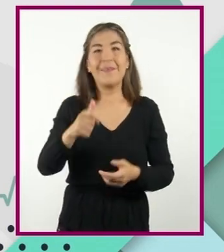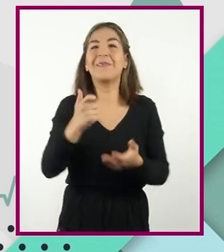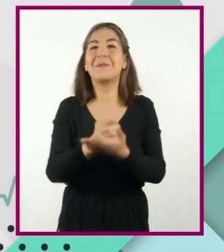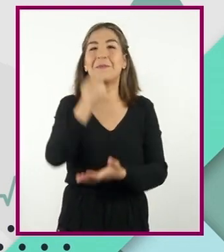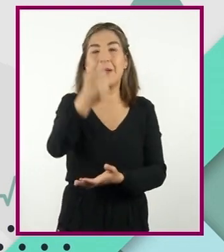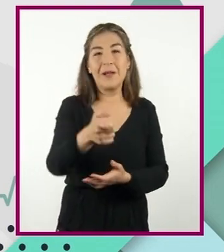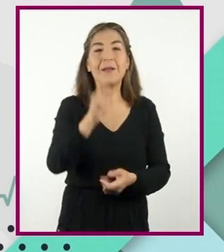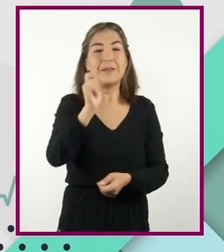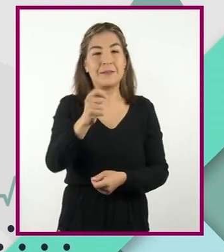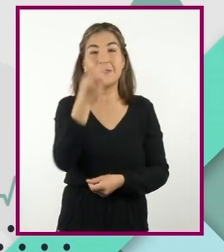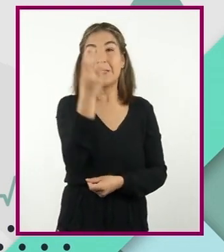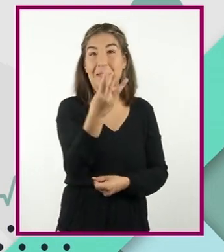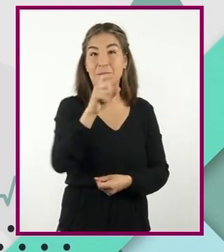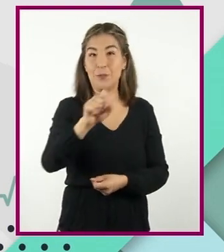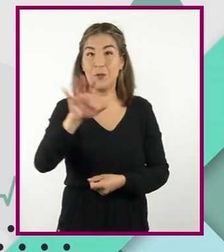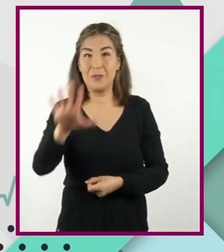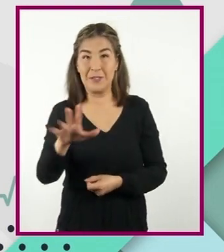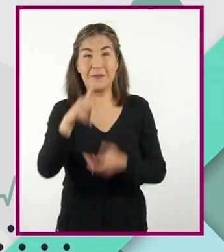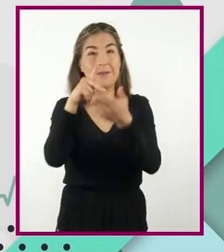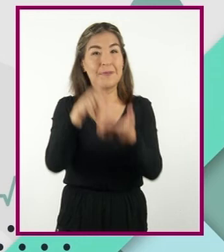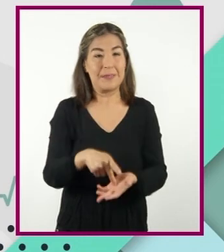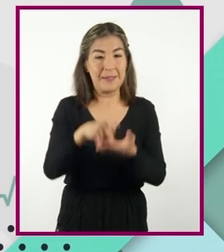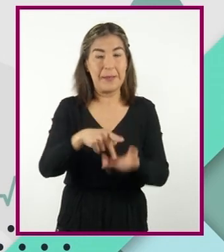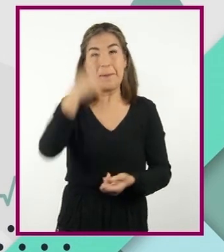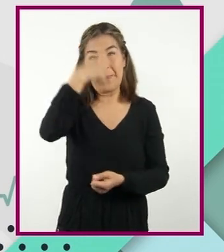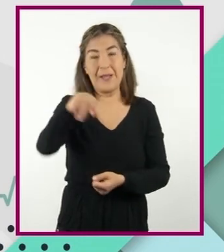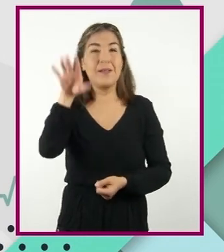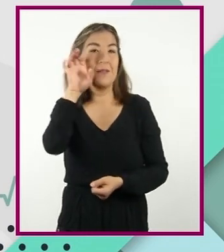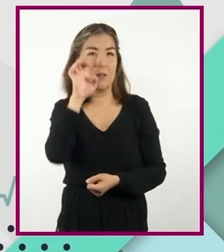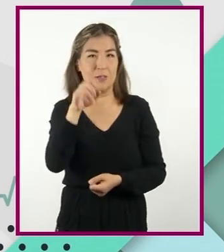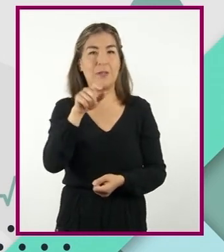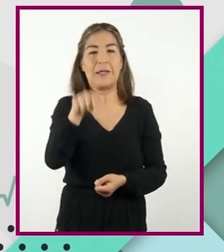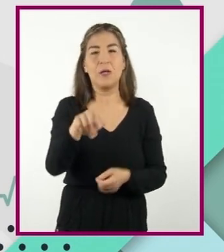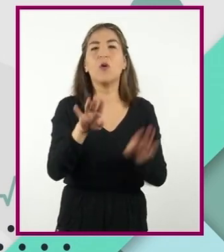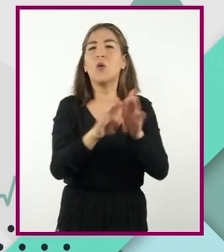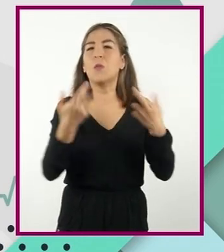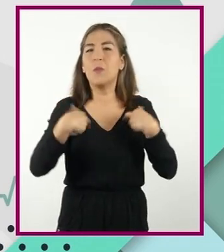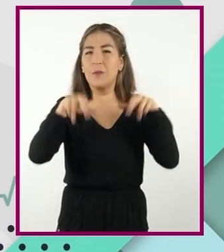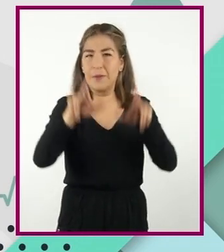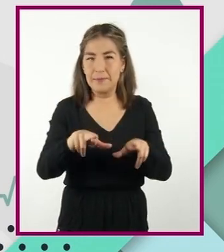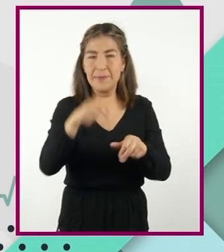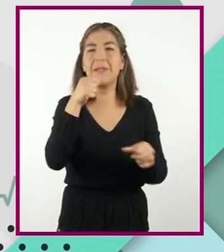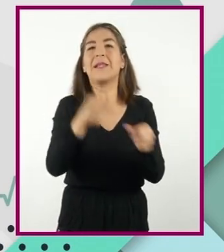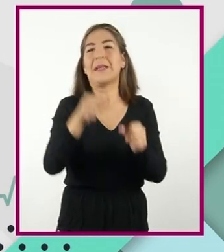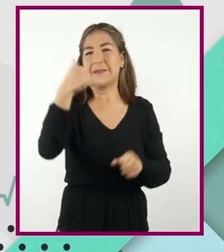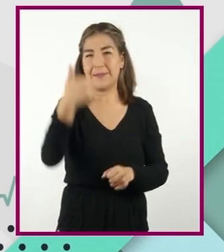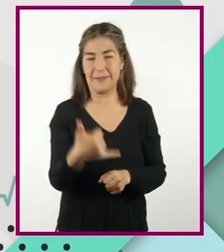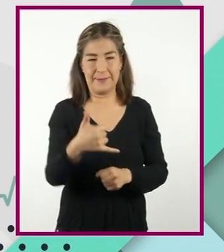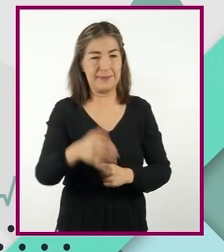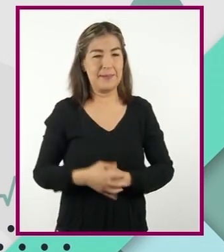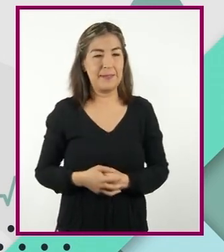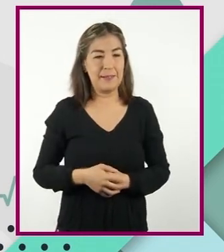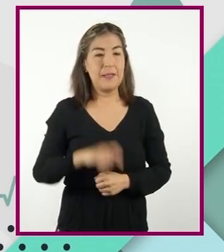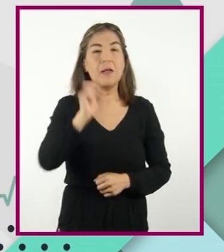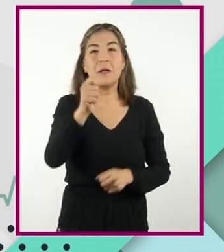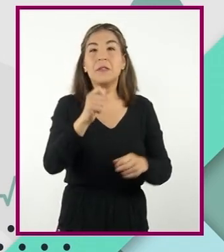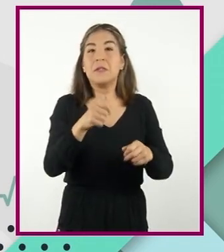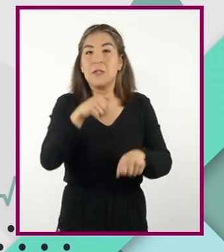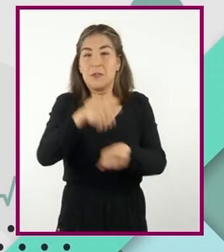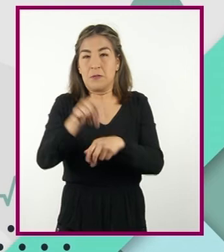3.5 kilogramos de naranja para jugo, que está representada con la letra Y. Llevaremos a cabo una